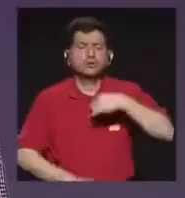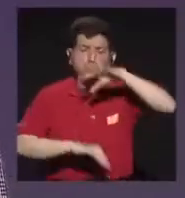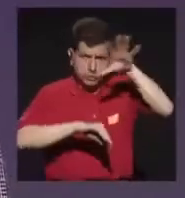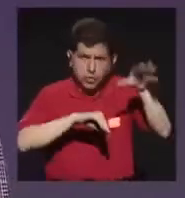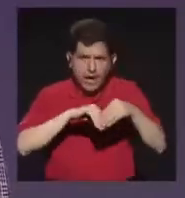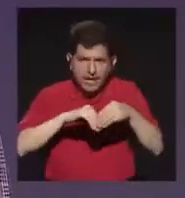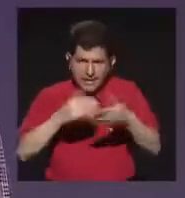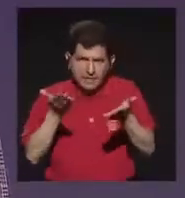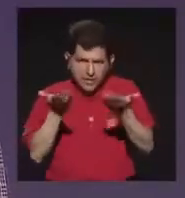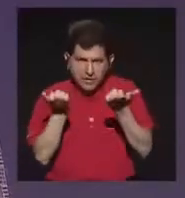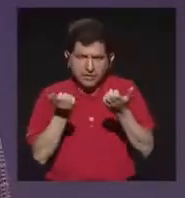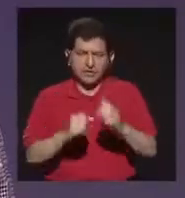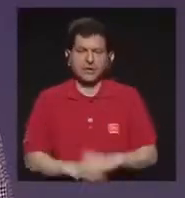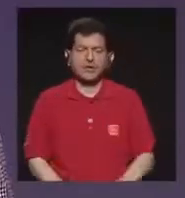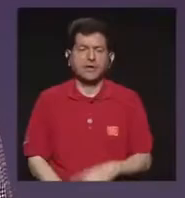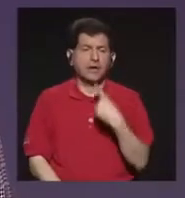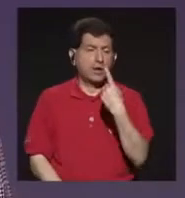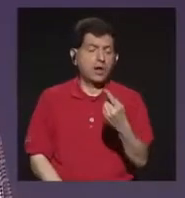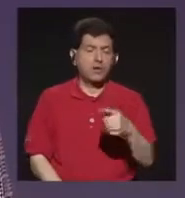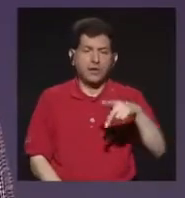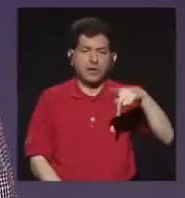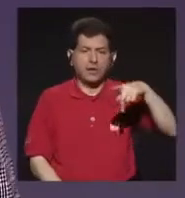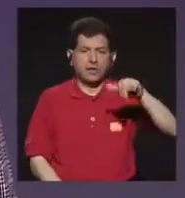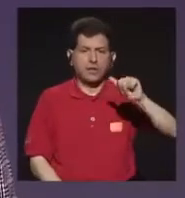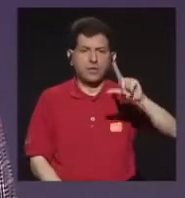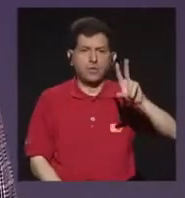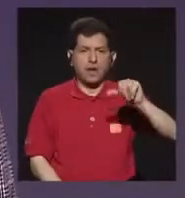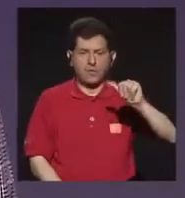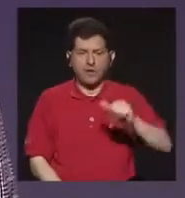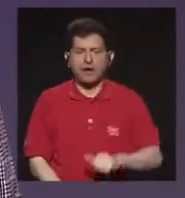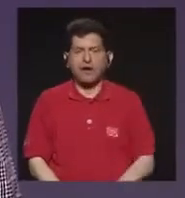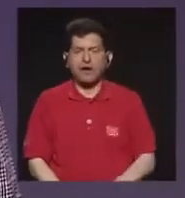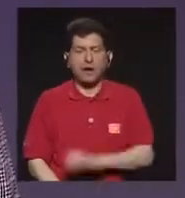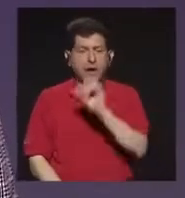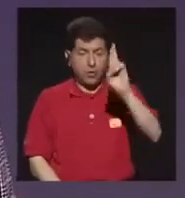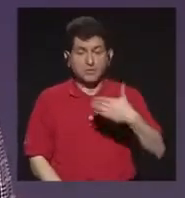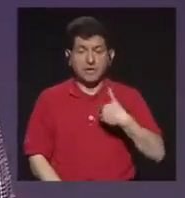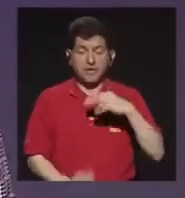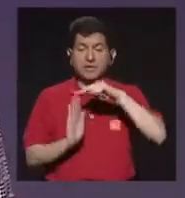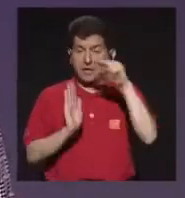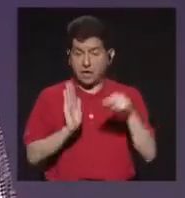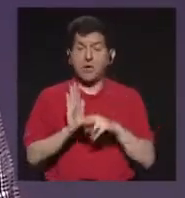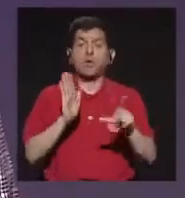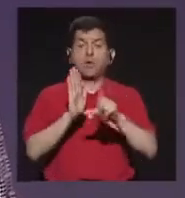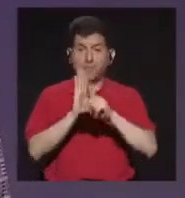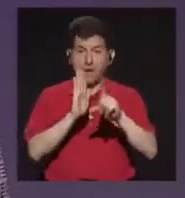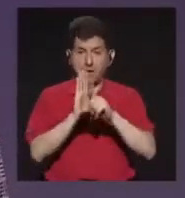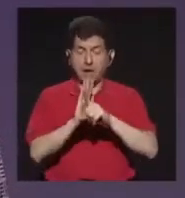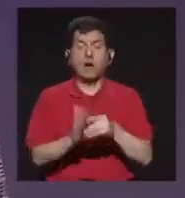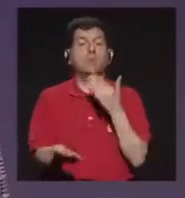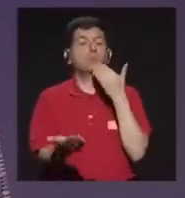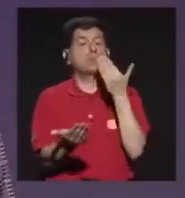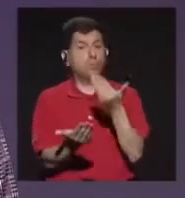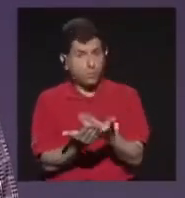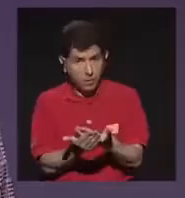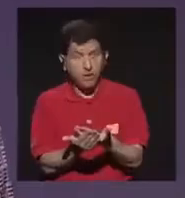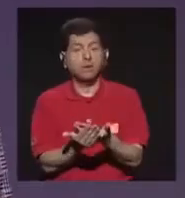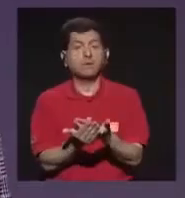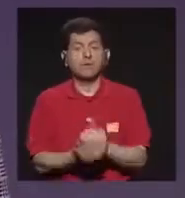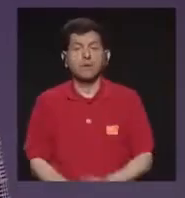agregar a esto lo que decía Paula, Costa Rica cuenta con un marco legal muy, muy bueno, un